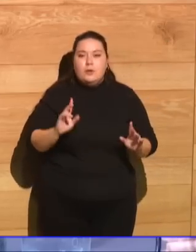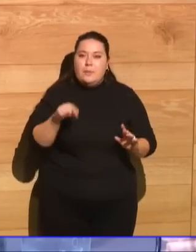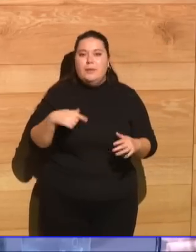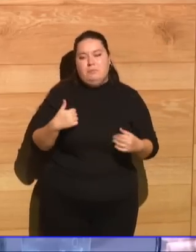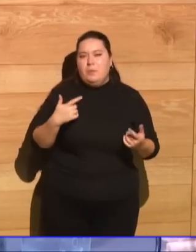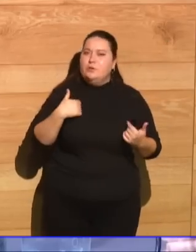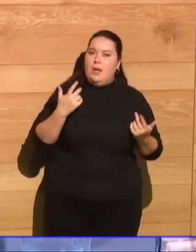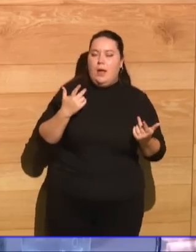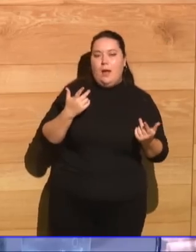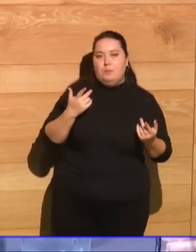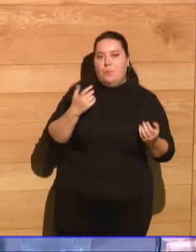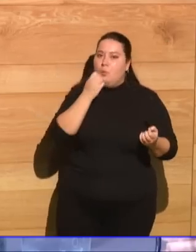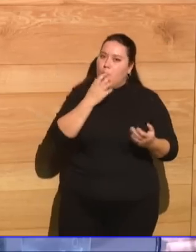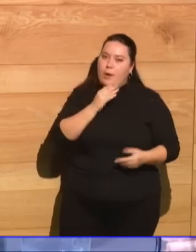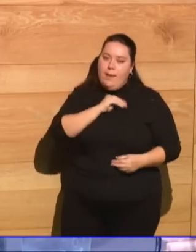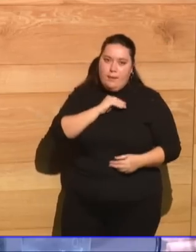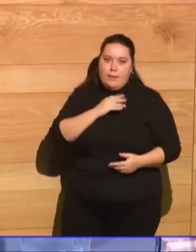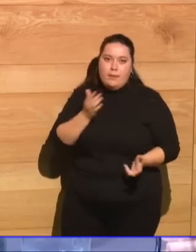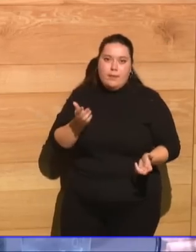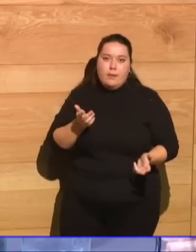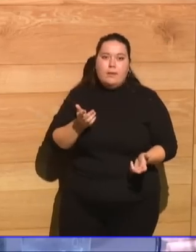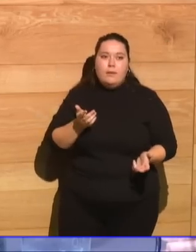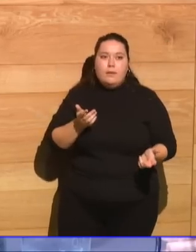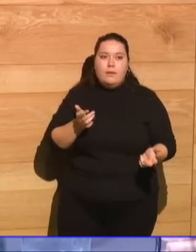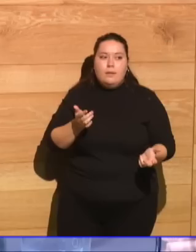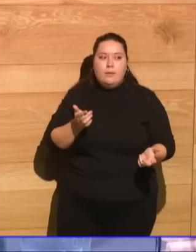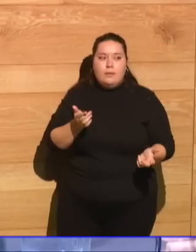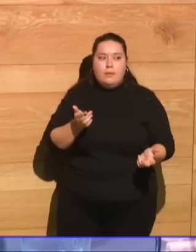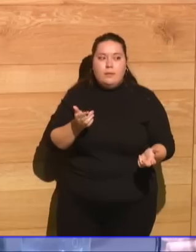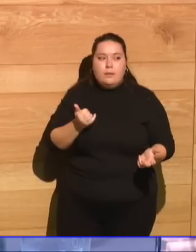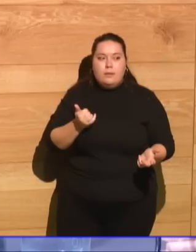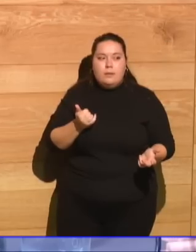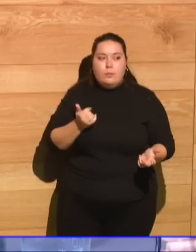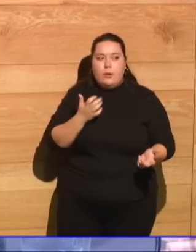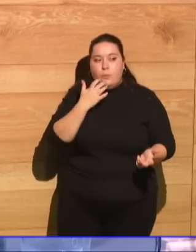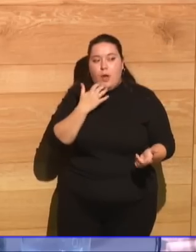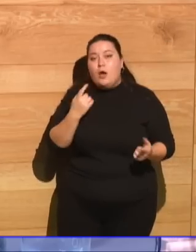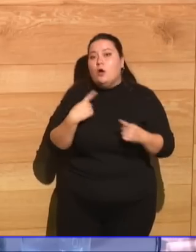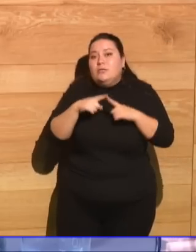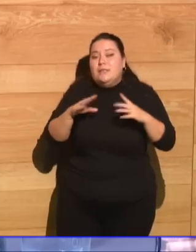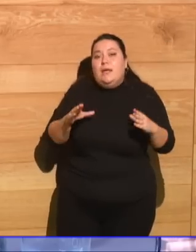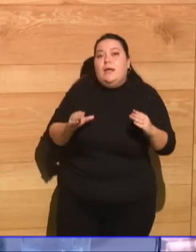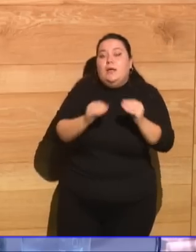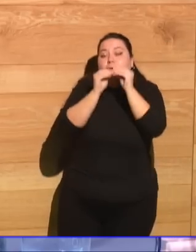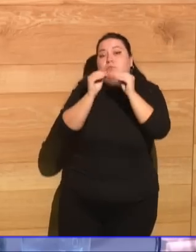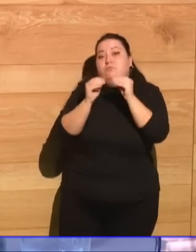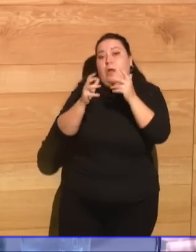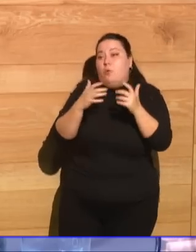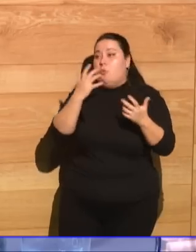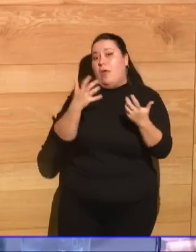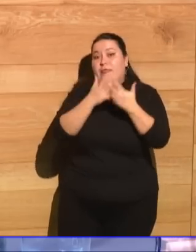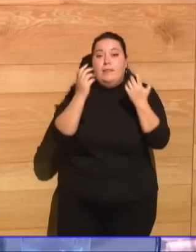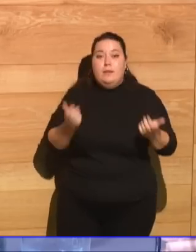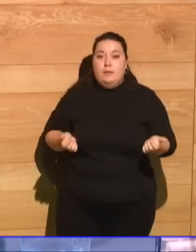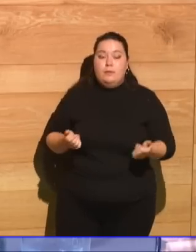cuando analizaba cómo hacía las cosas, ponía en su sitio lo que pertenecía a la casualidad, al accidente y a la labor de los